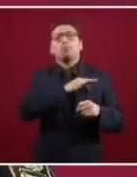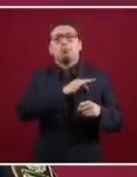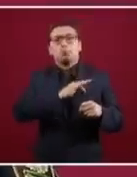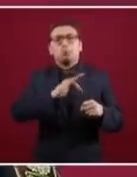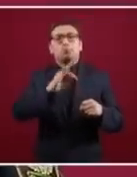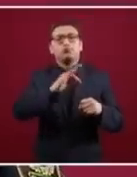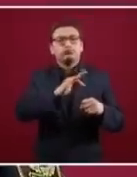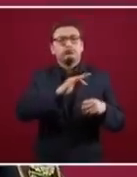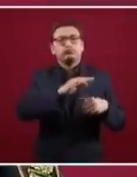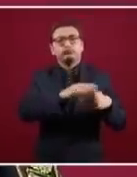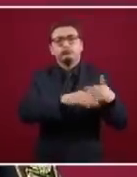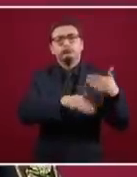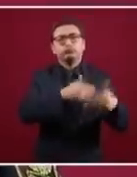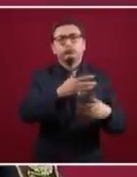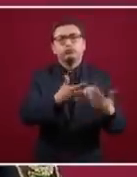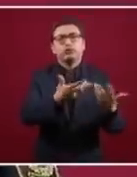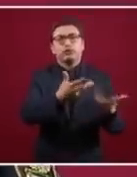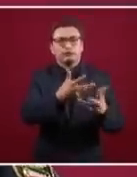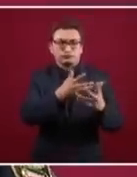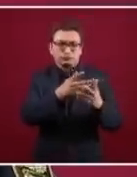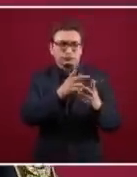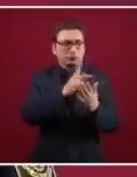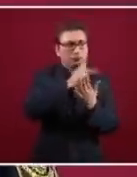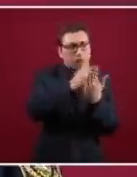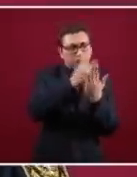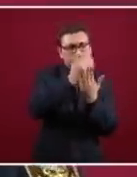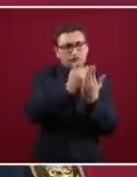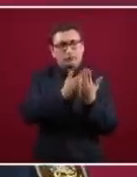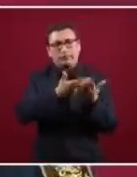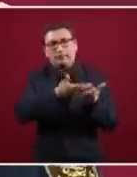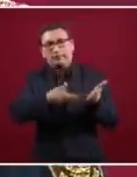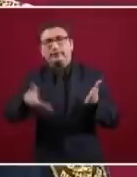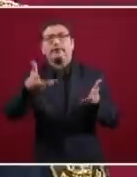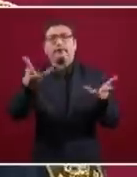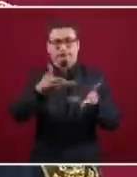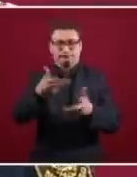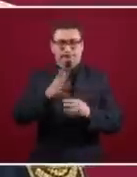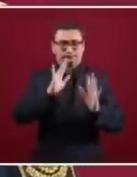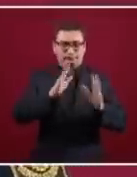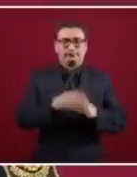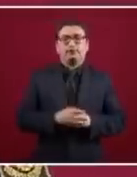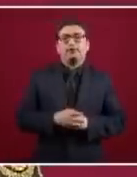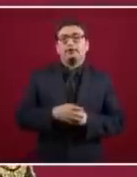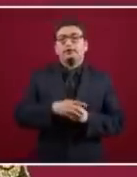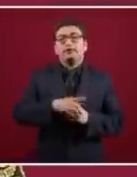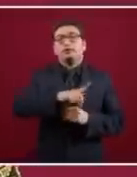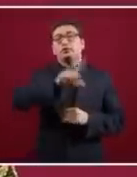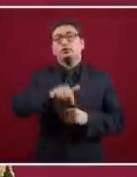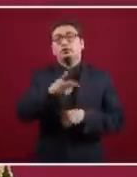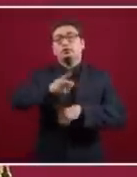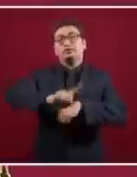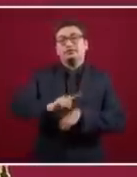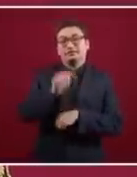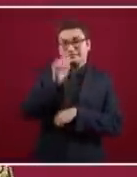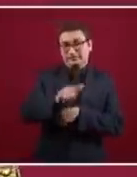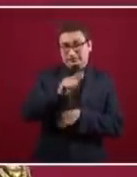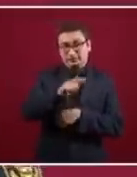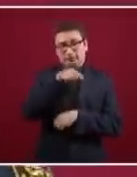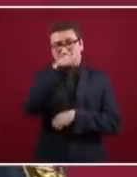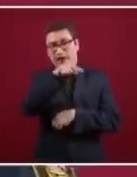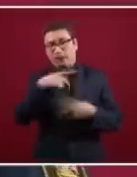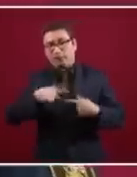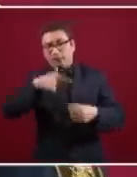de éste pues el planeo posterior y la operación cuando el día 17 ubican al blanco